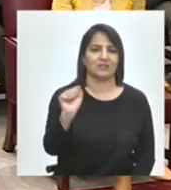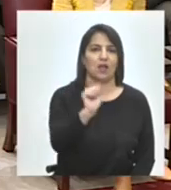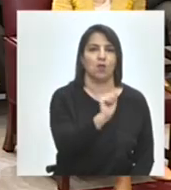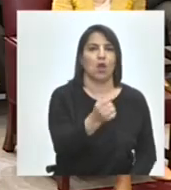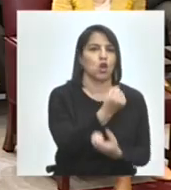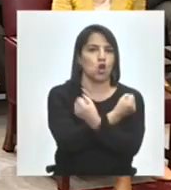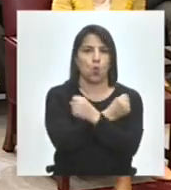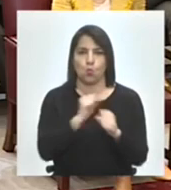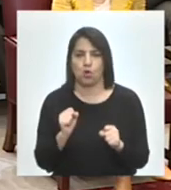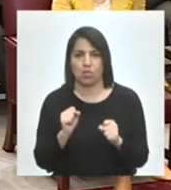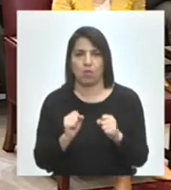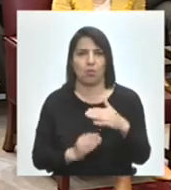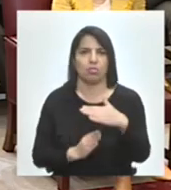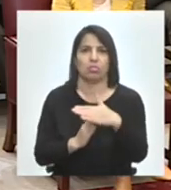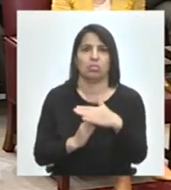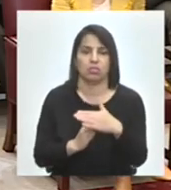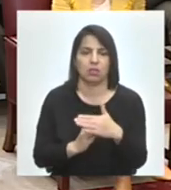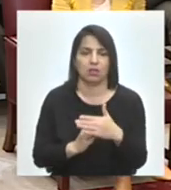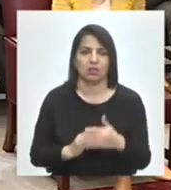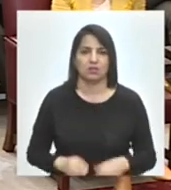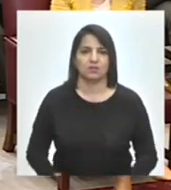de avanzar.